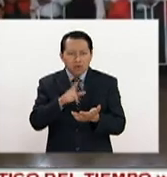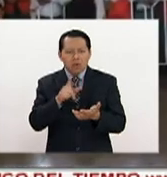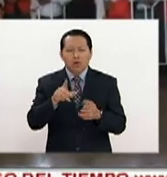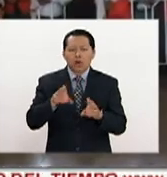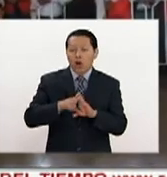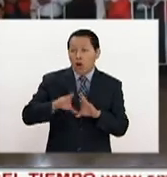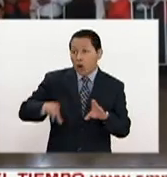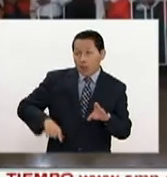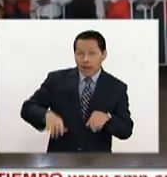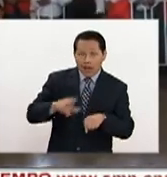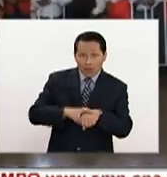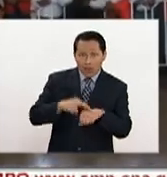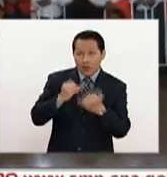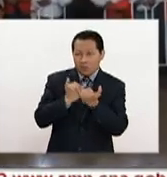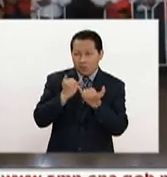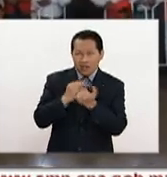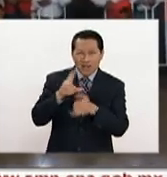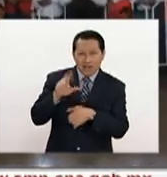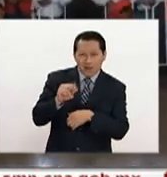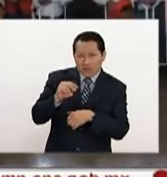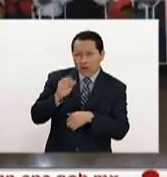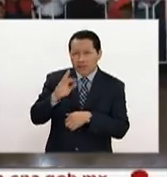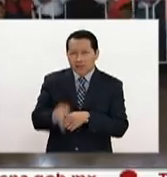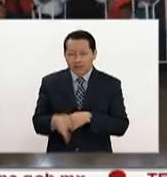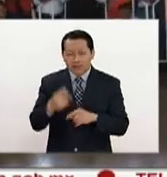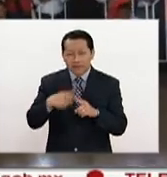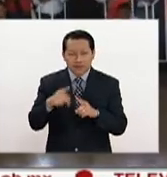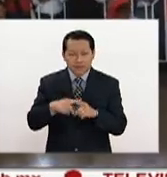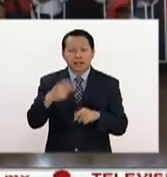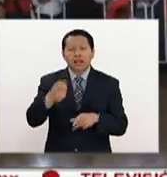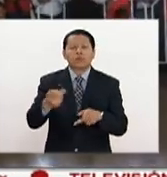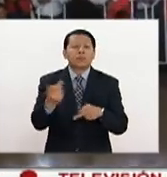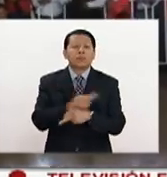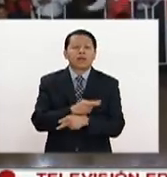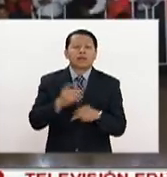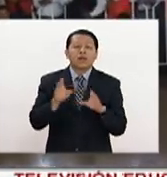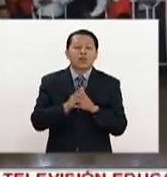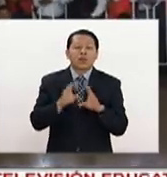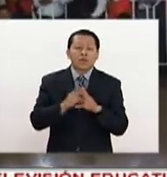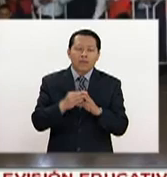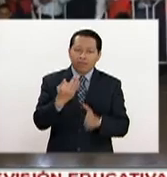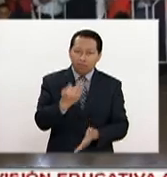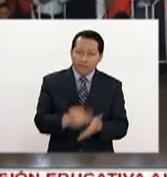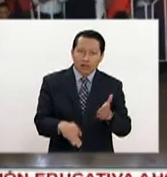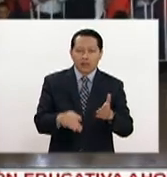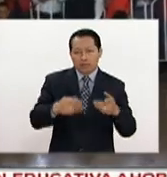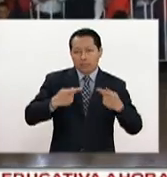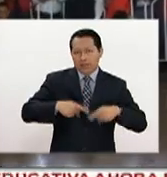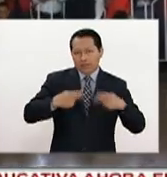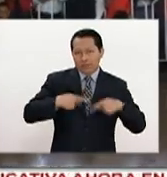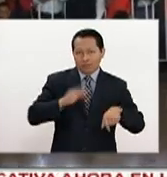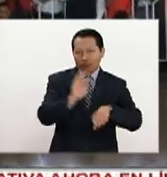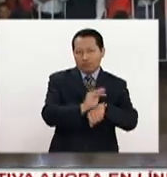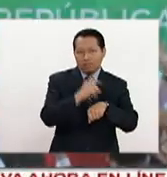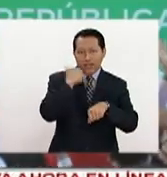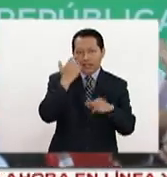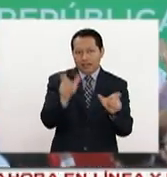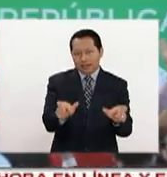gobernadores el apoyo de las Fuerzas Armadas, porque al hacerlo le están regateando apoyo a la ciudadanía que quiere